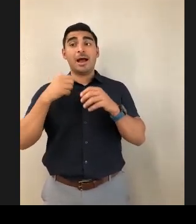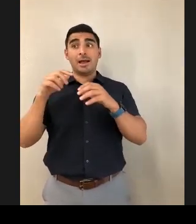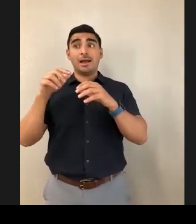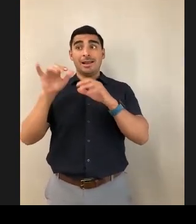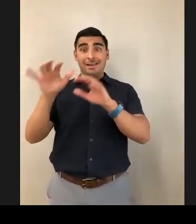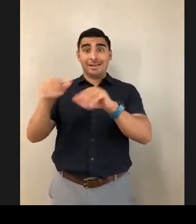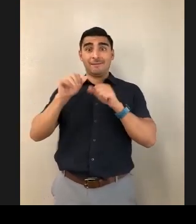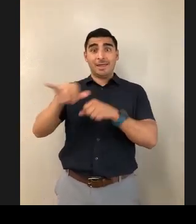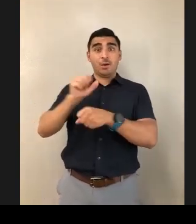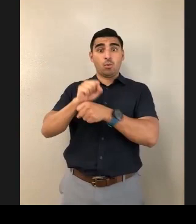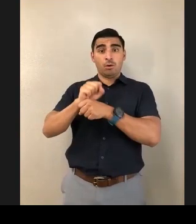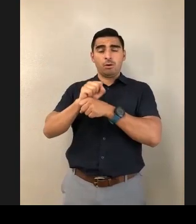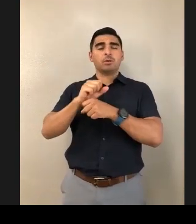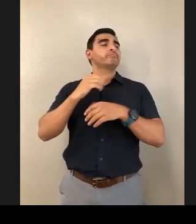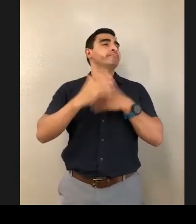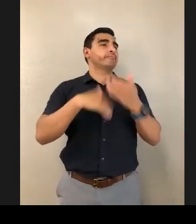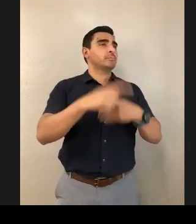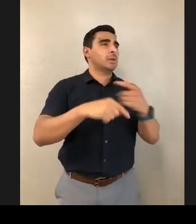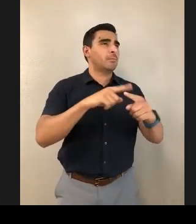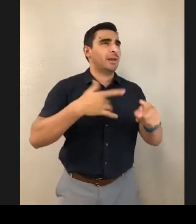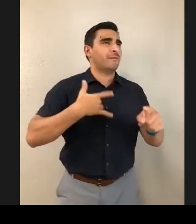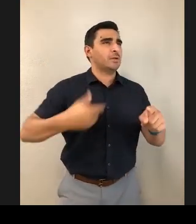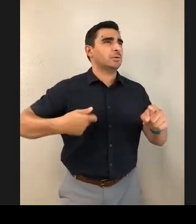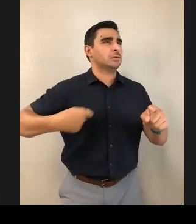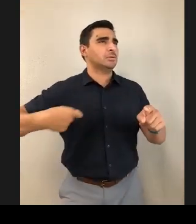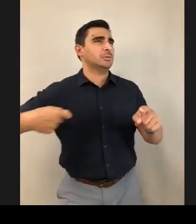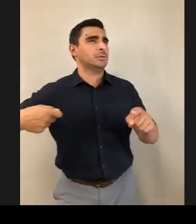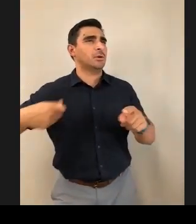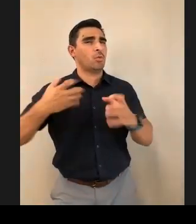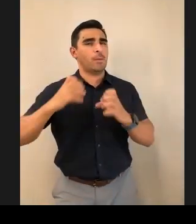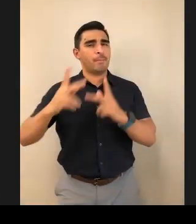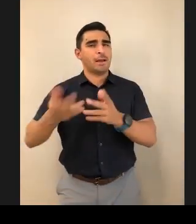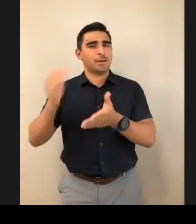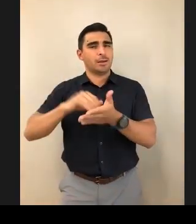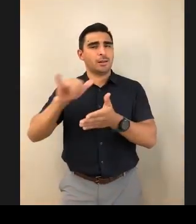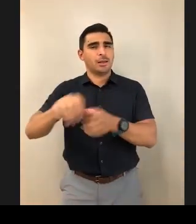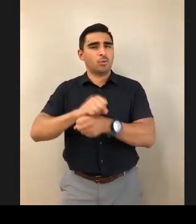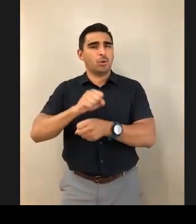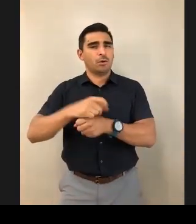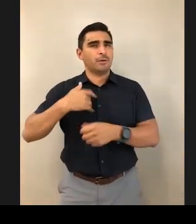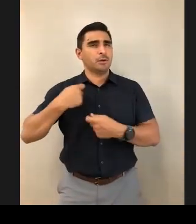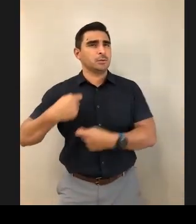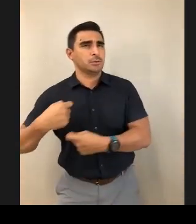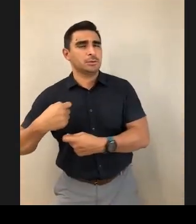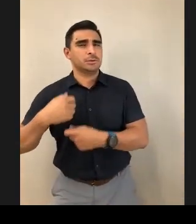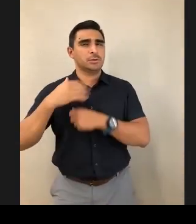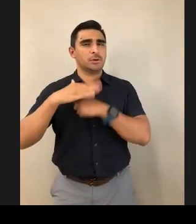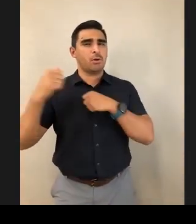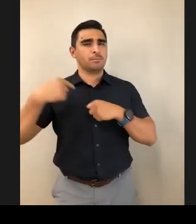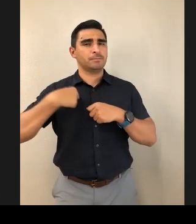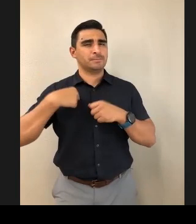Y bueno, lo dejé y ahora quiero regresar a este campo porque es mi vocación.